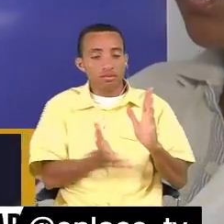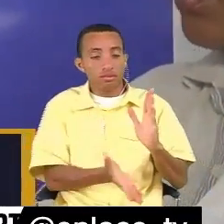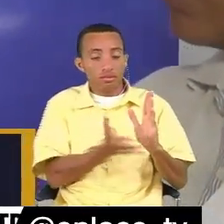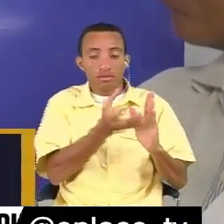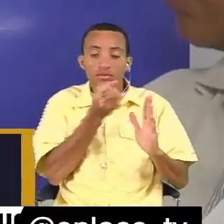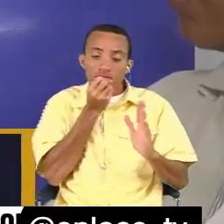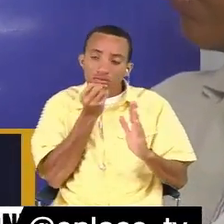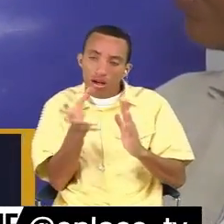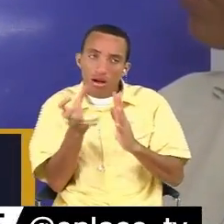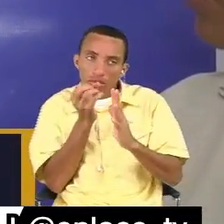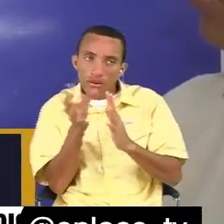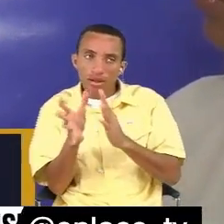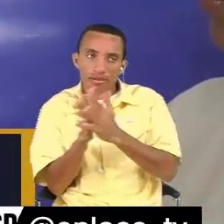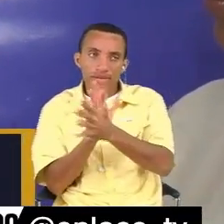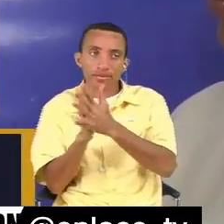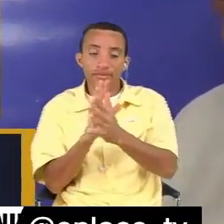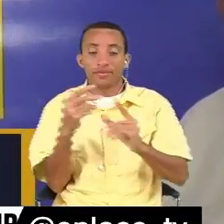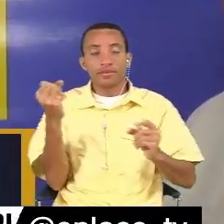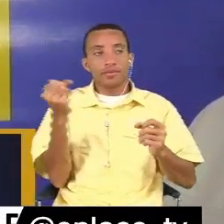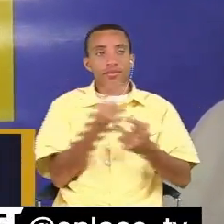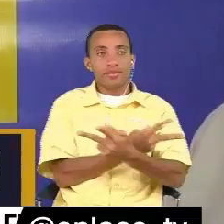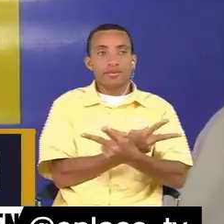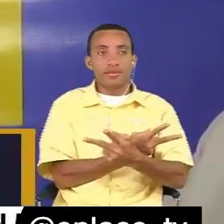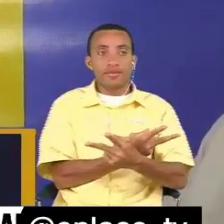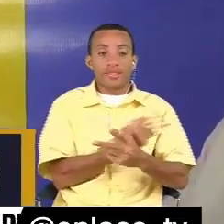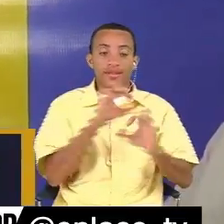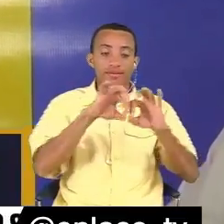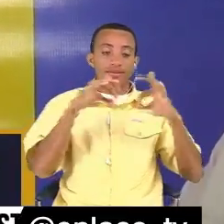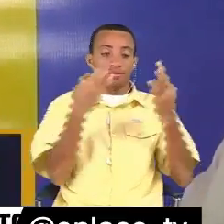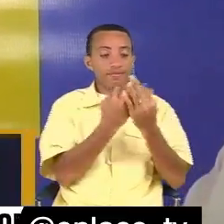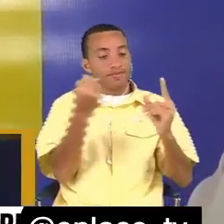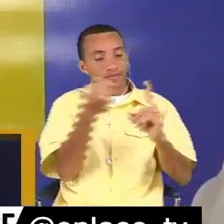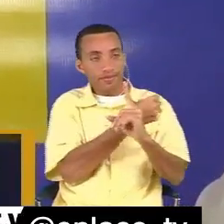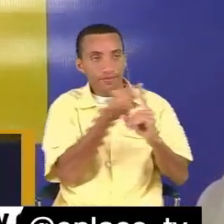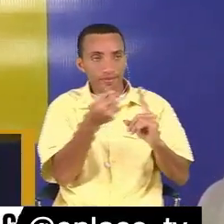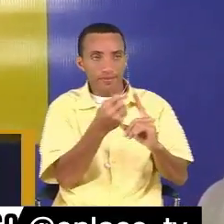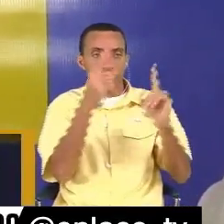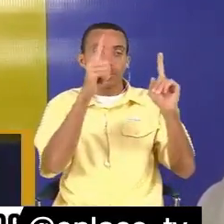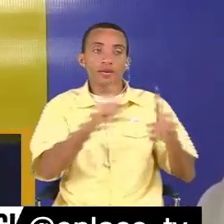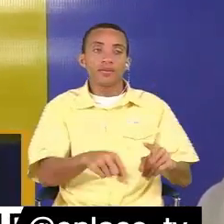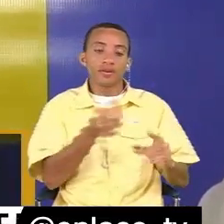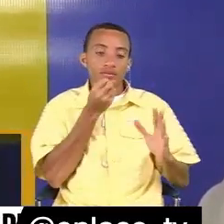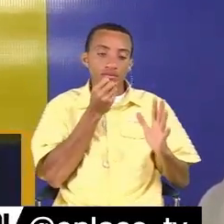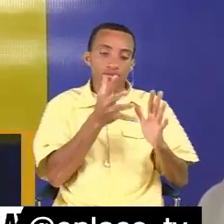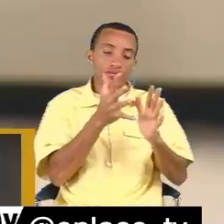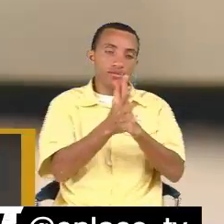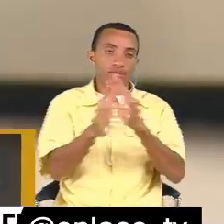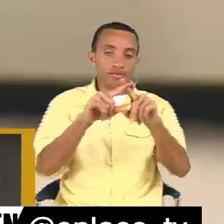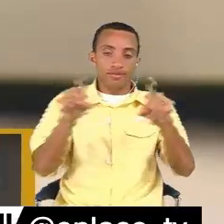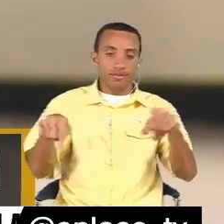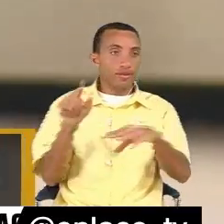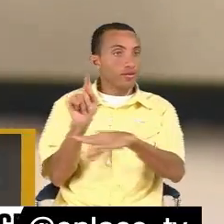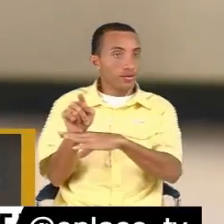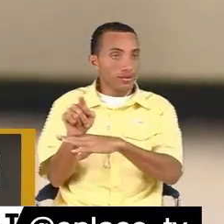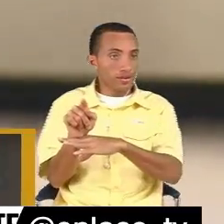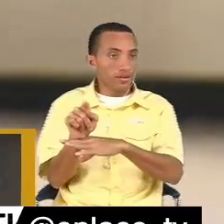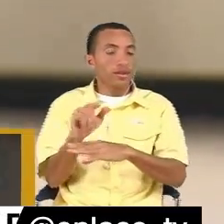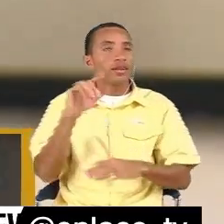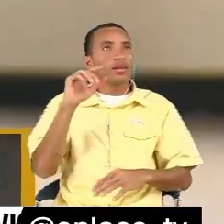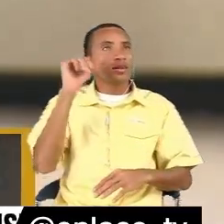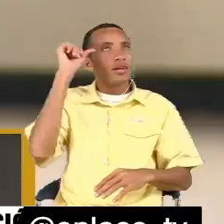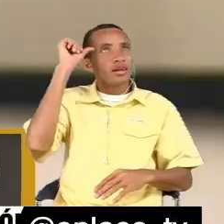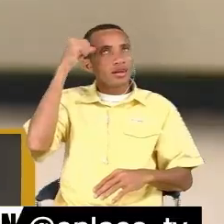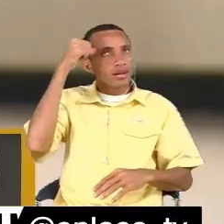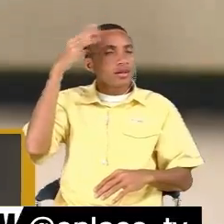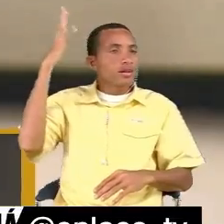denuncias que estas víctimas de violencia intrafamiliar están formulando en la Fiscalía. Si tenemos en cuenta que en el